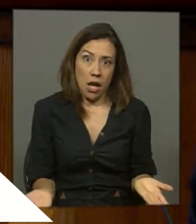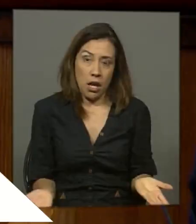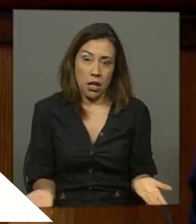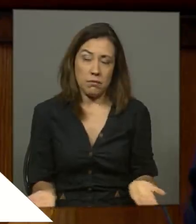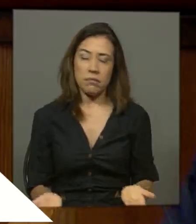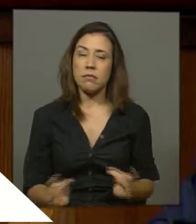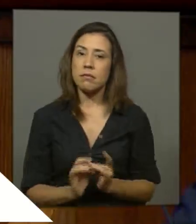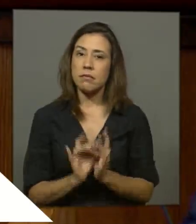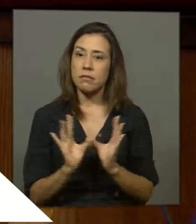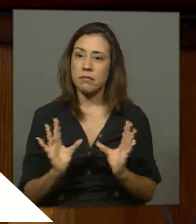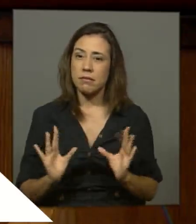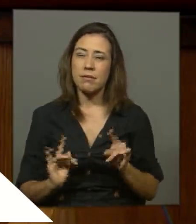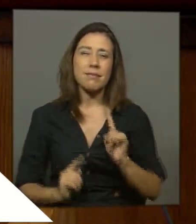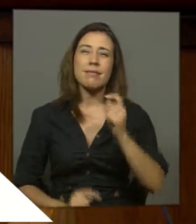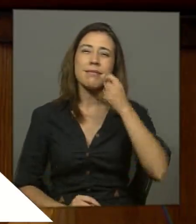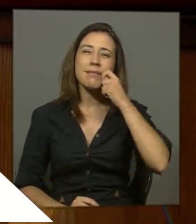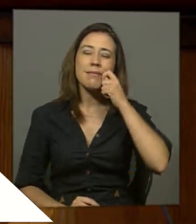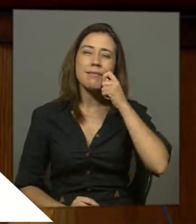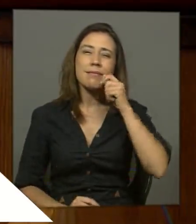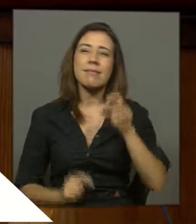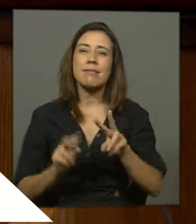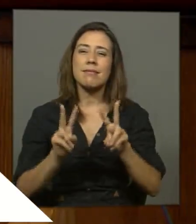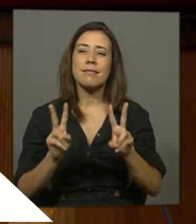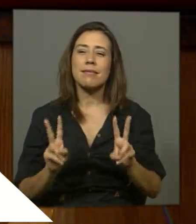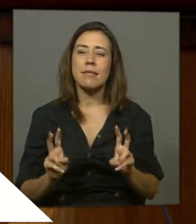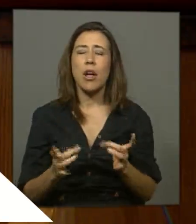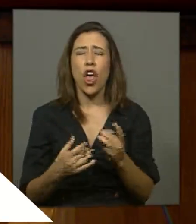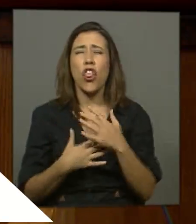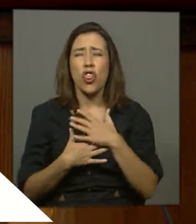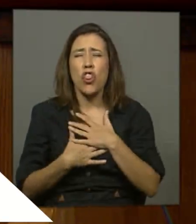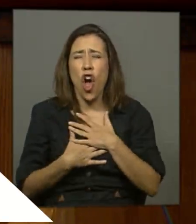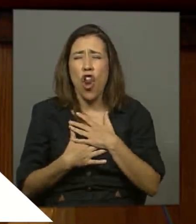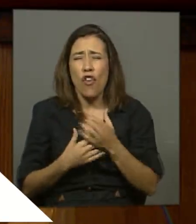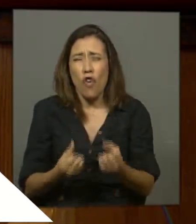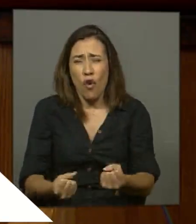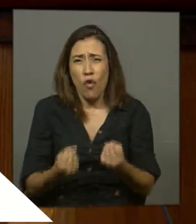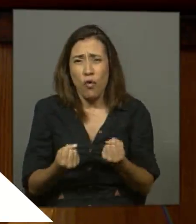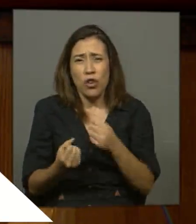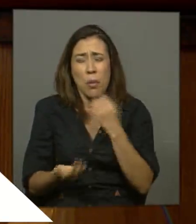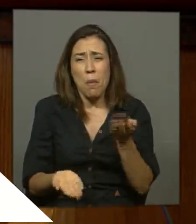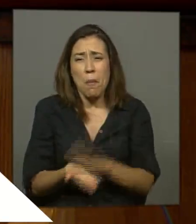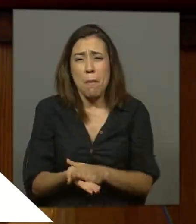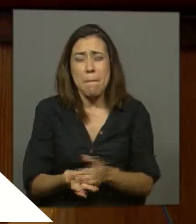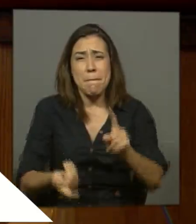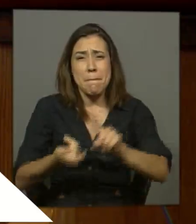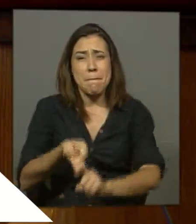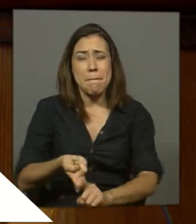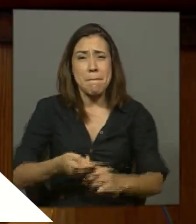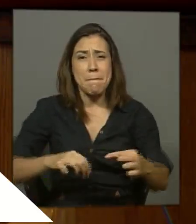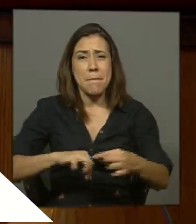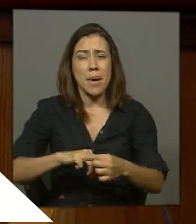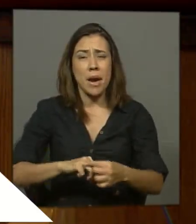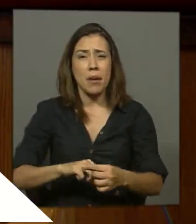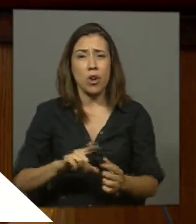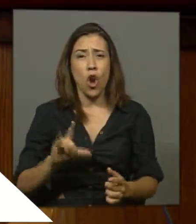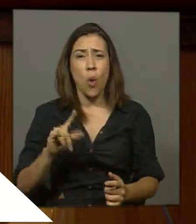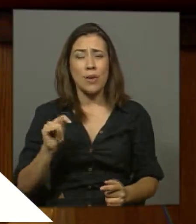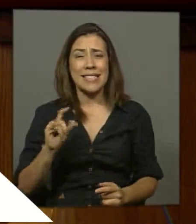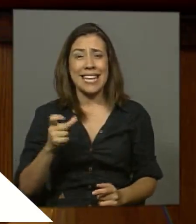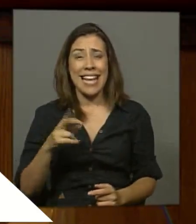desde luego aquí no estamos hablando sobre el muy doloroso y brutal muerte del matrimonio linger